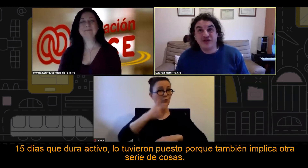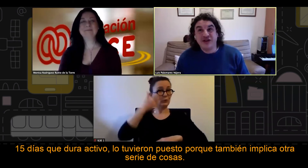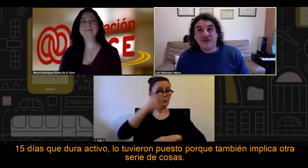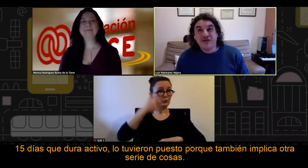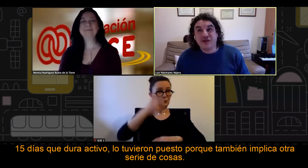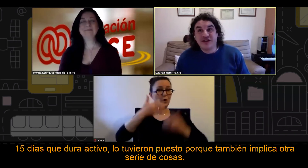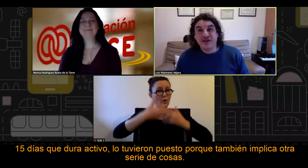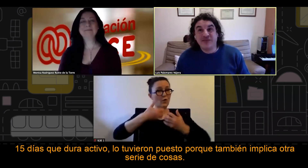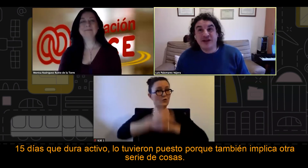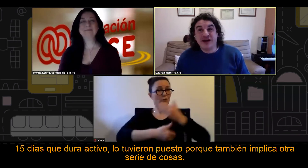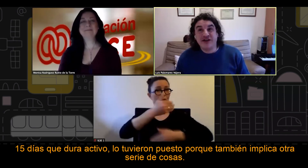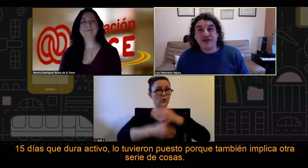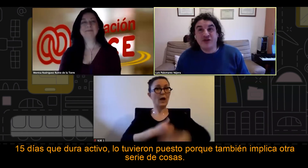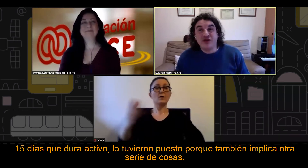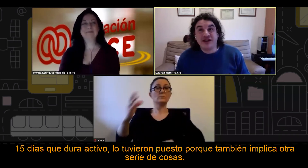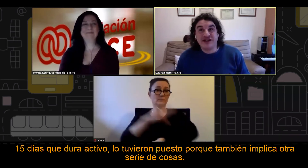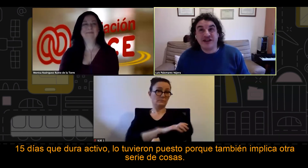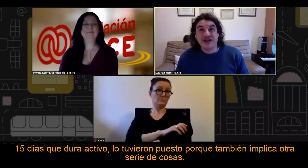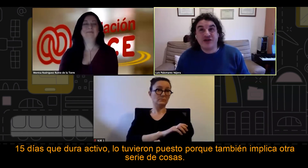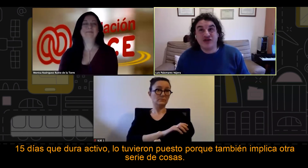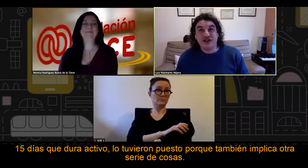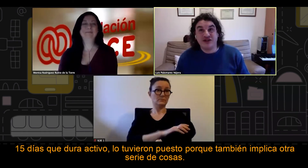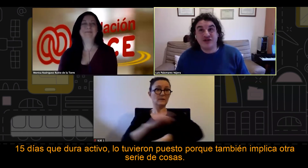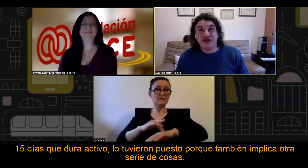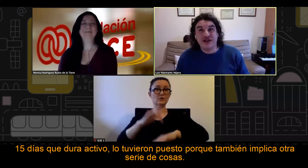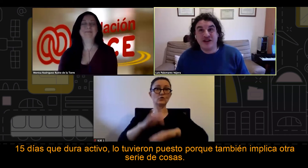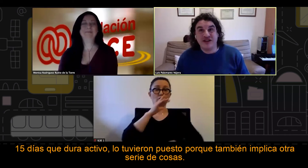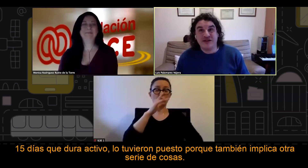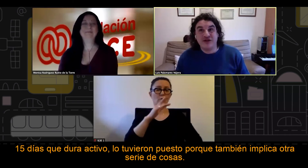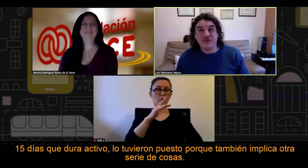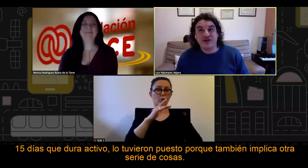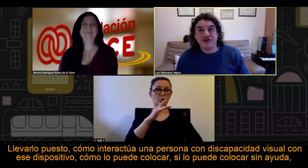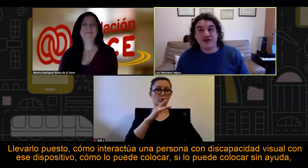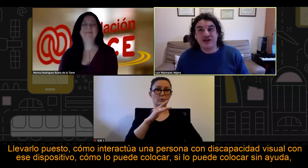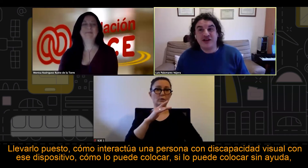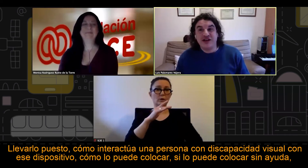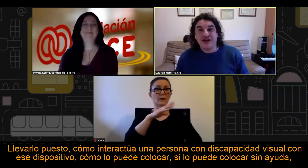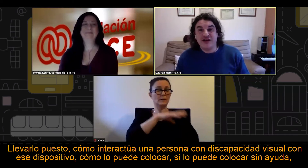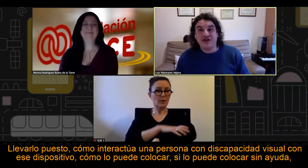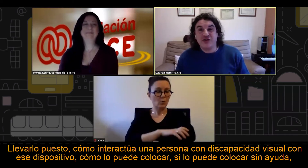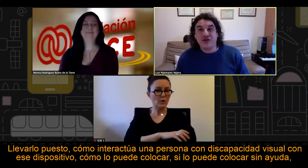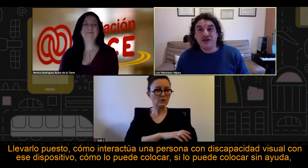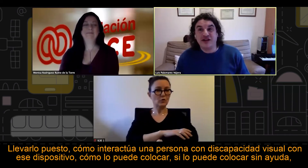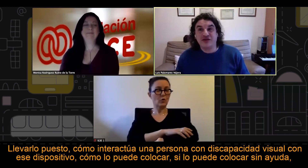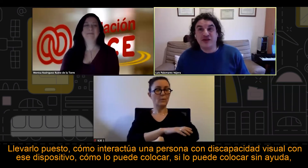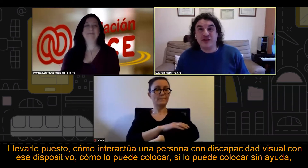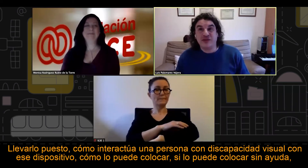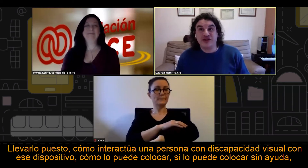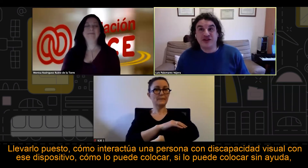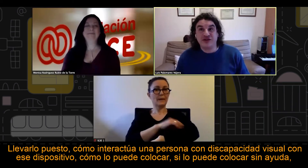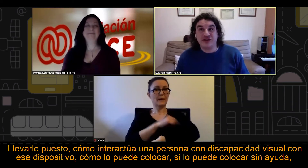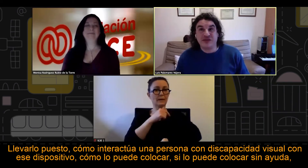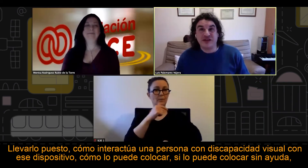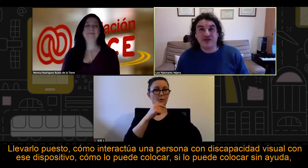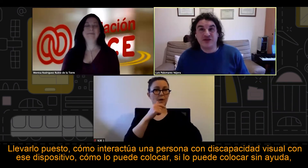puesto, pues porque también implica otra serie de cosas, ¿no? El llevarlo puesto, el cómo interactúa una persona